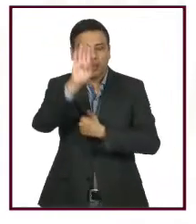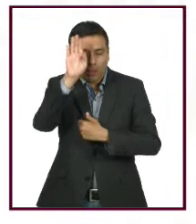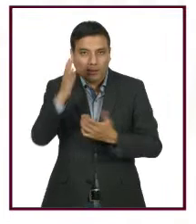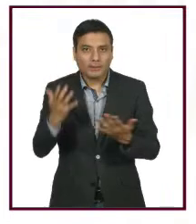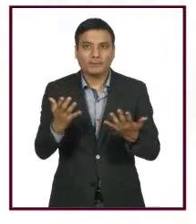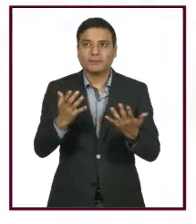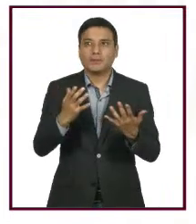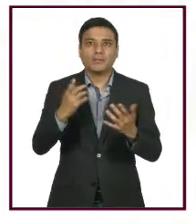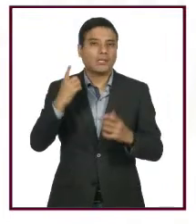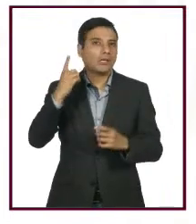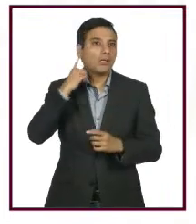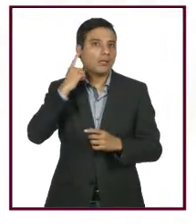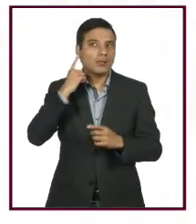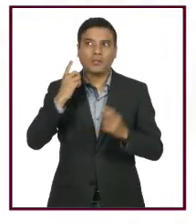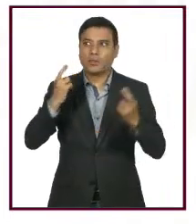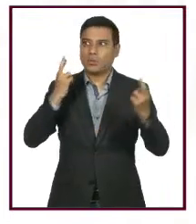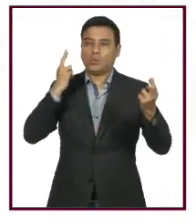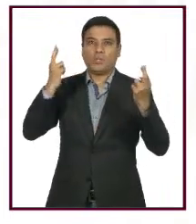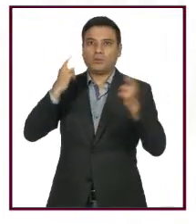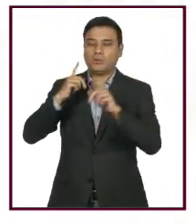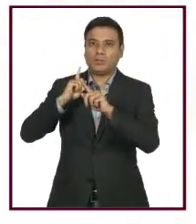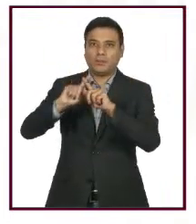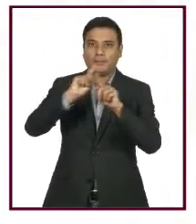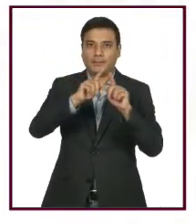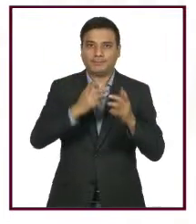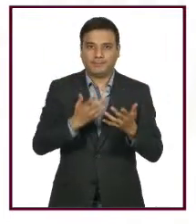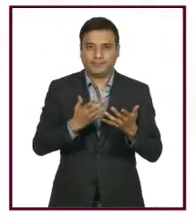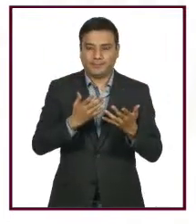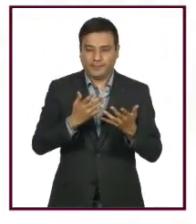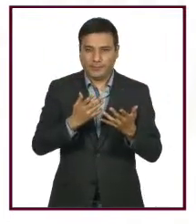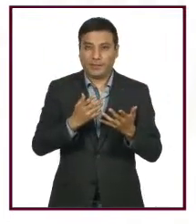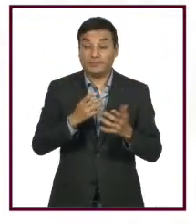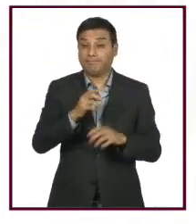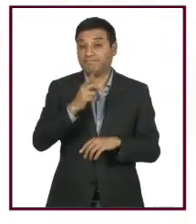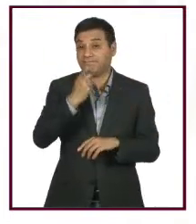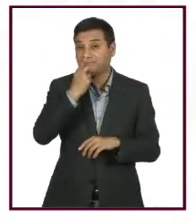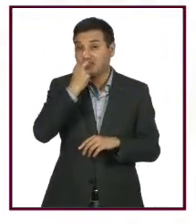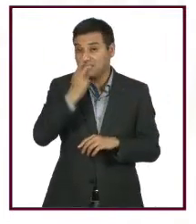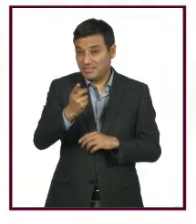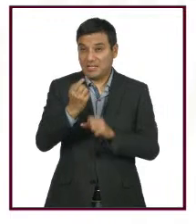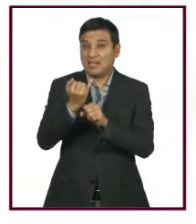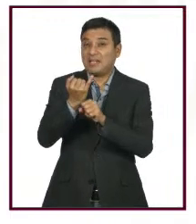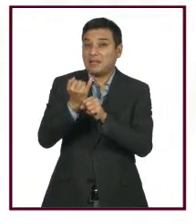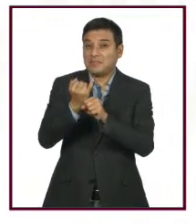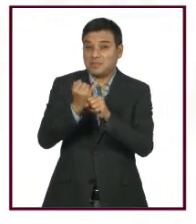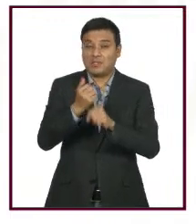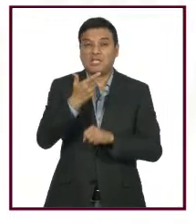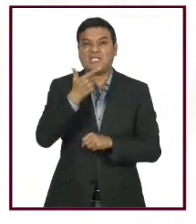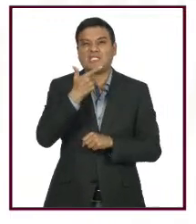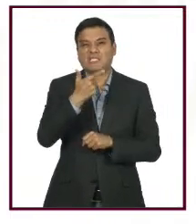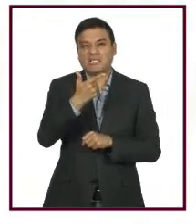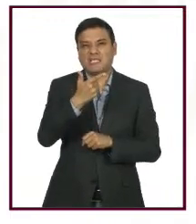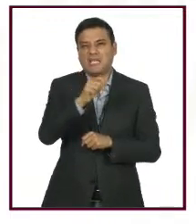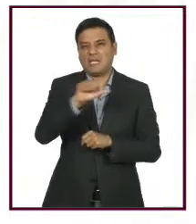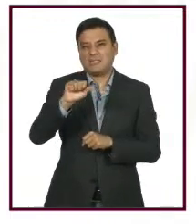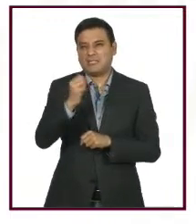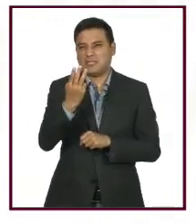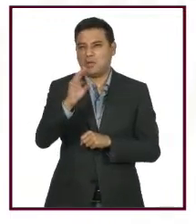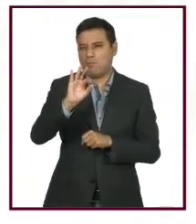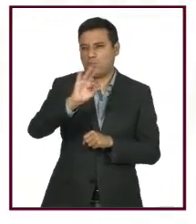alucinaciones auditivas, en las cuales se estima, en diversos estudios se ha visto entre el 7 y el